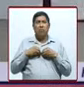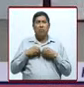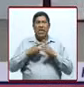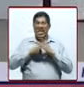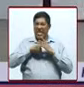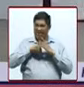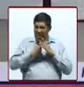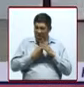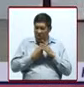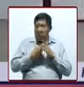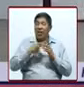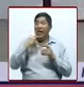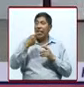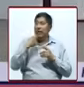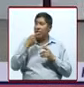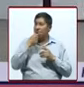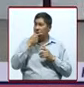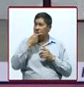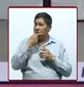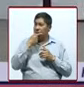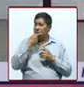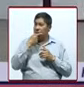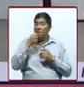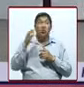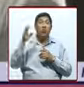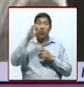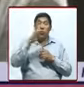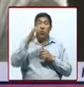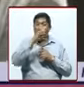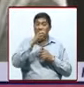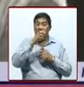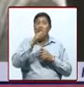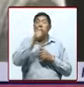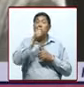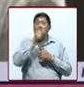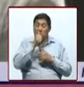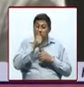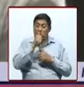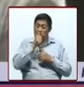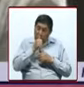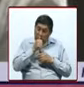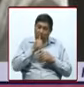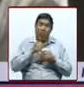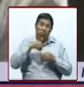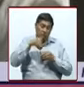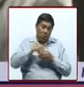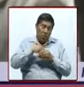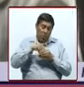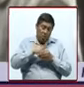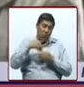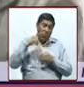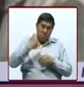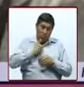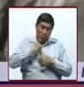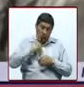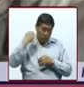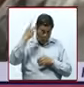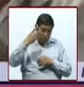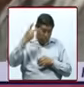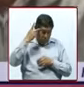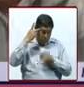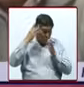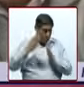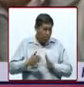inicio lo que señaló era que él buscaba primarias cerradas, que quería primarias cerradas, esa era su